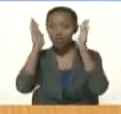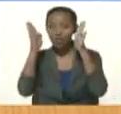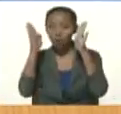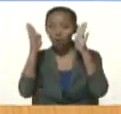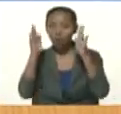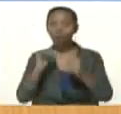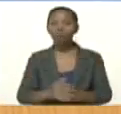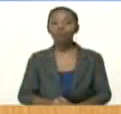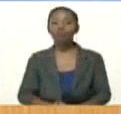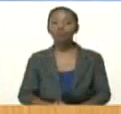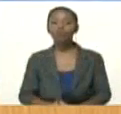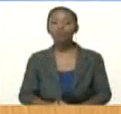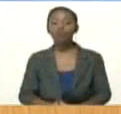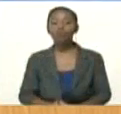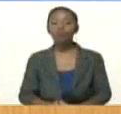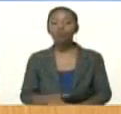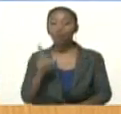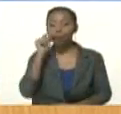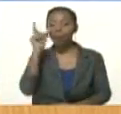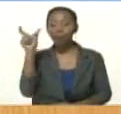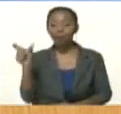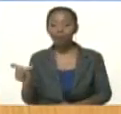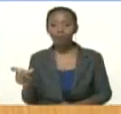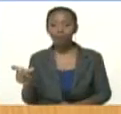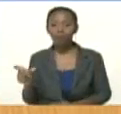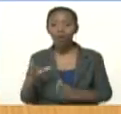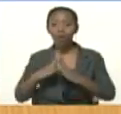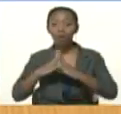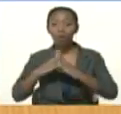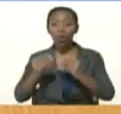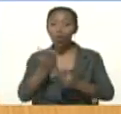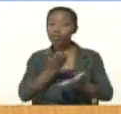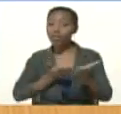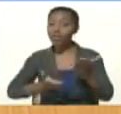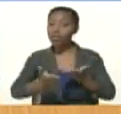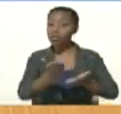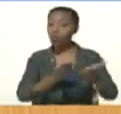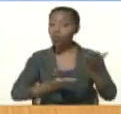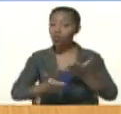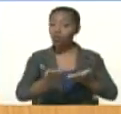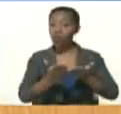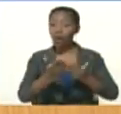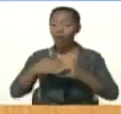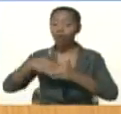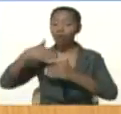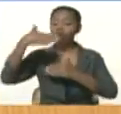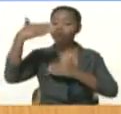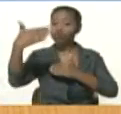SAIME, Gustavo Vizcaíno, todos los servicios en el exterior